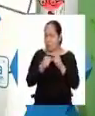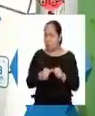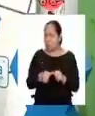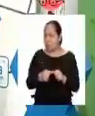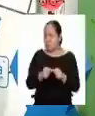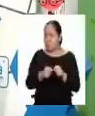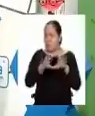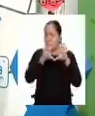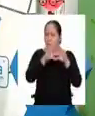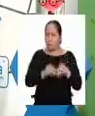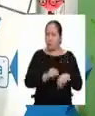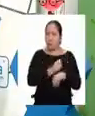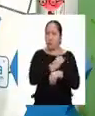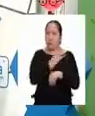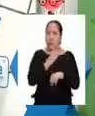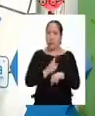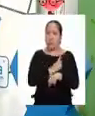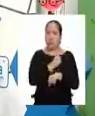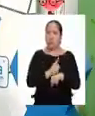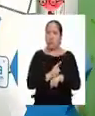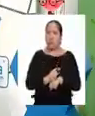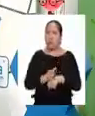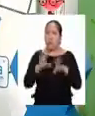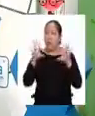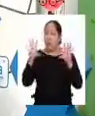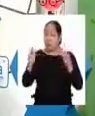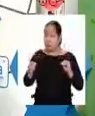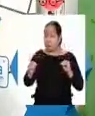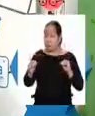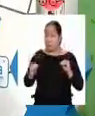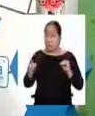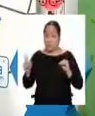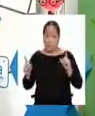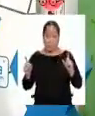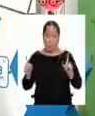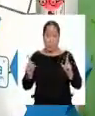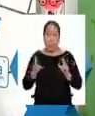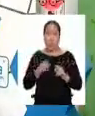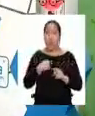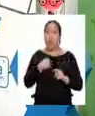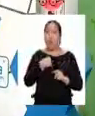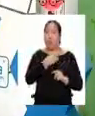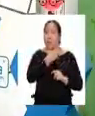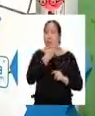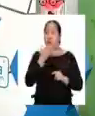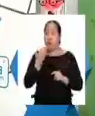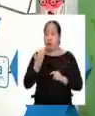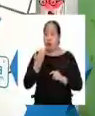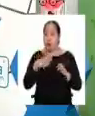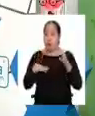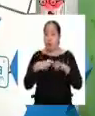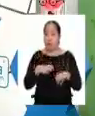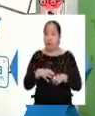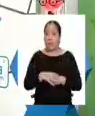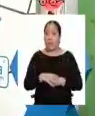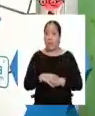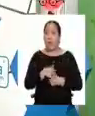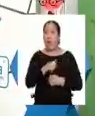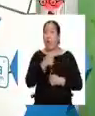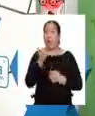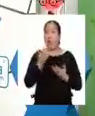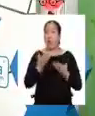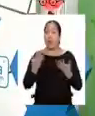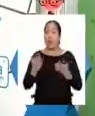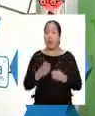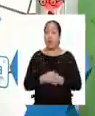apagan unas horas. En vez de desenchufar a alguno de los dos, creo que lo que voy a hacer es algo un poquito más ecológico.